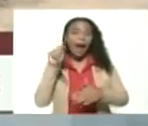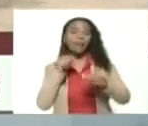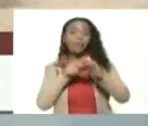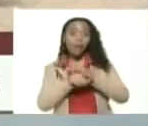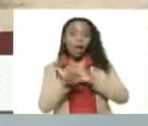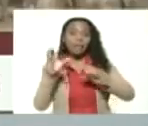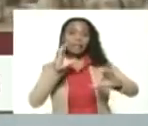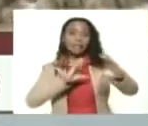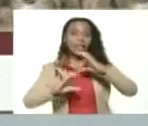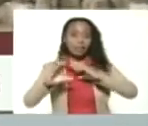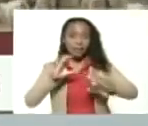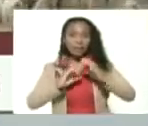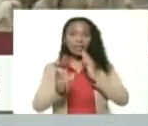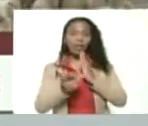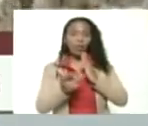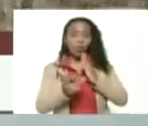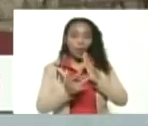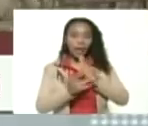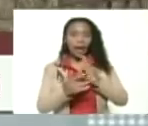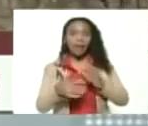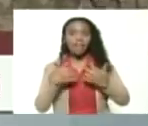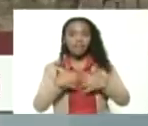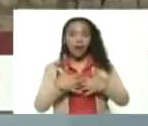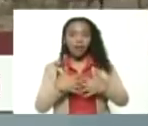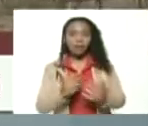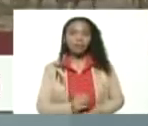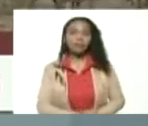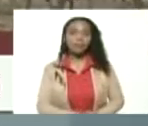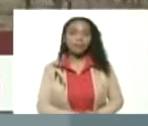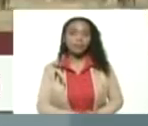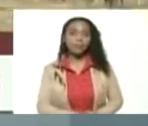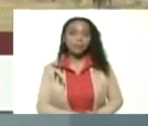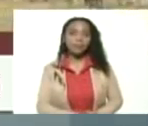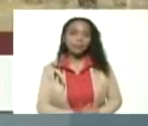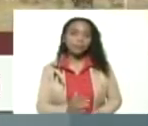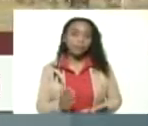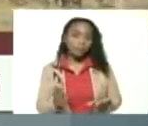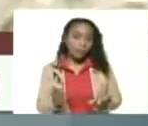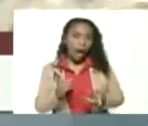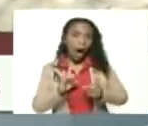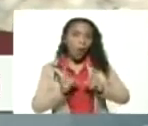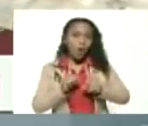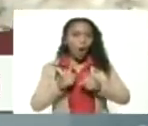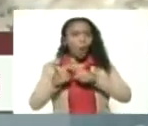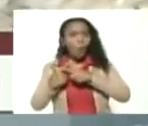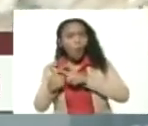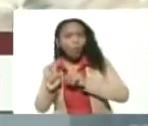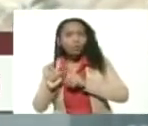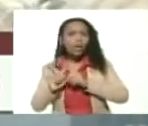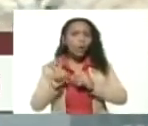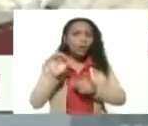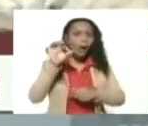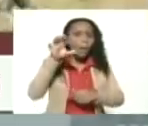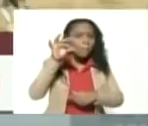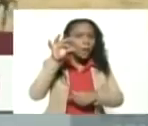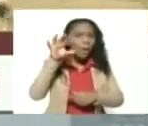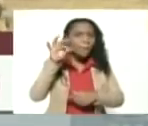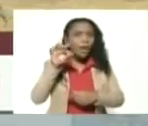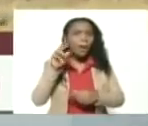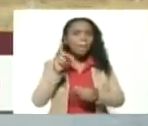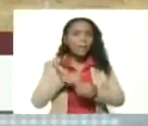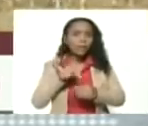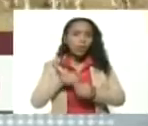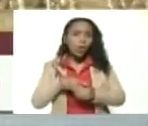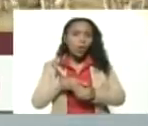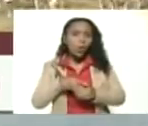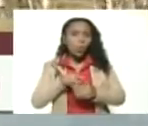ciencia, tecnología, industria y alguna que otra gotica del petróleo, alguna que otra